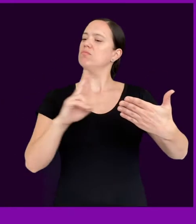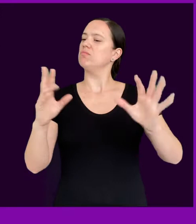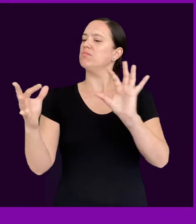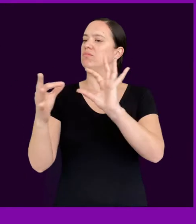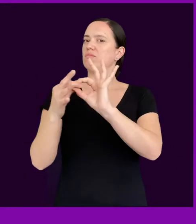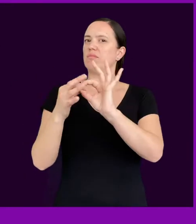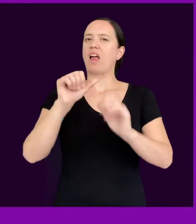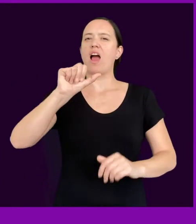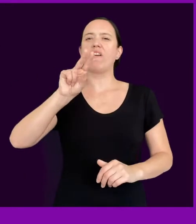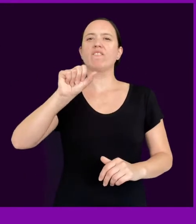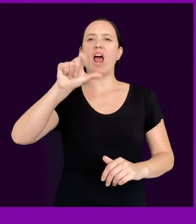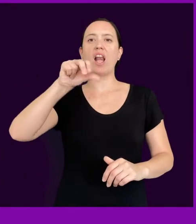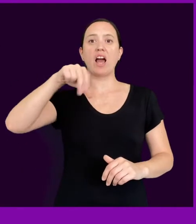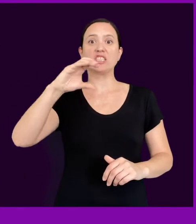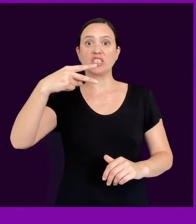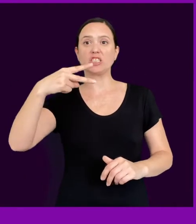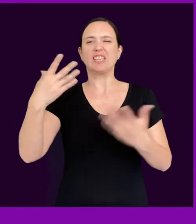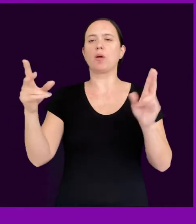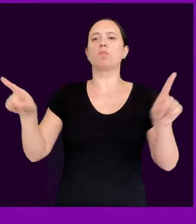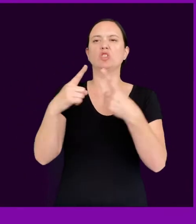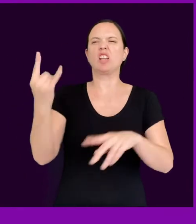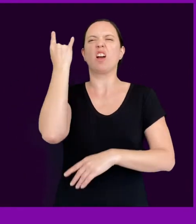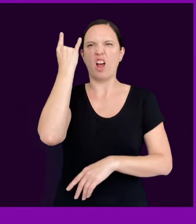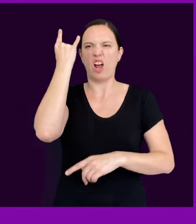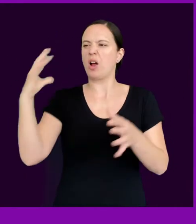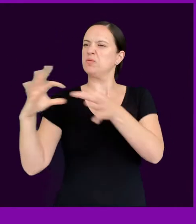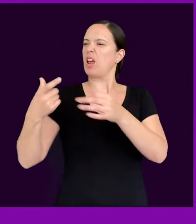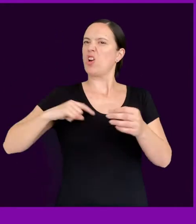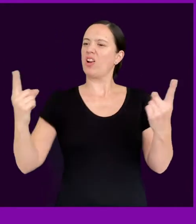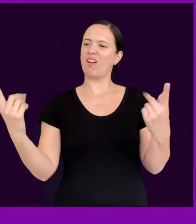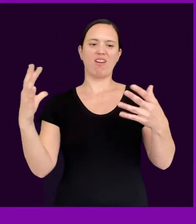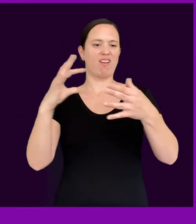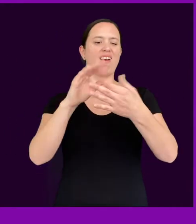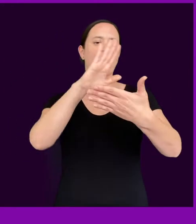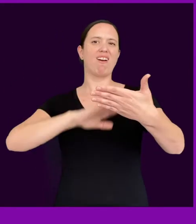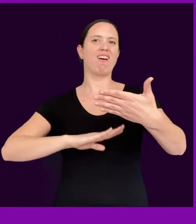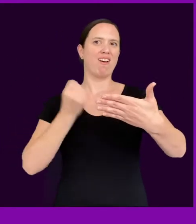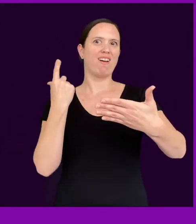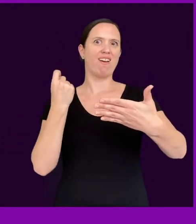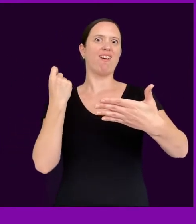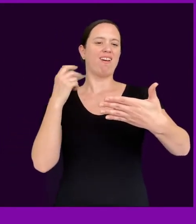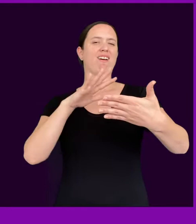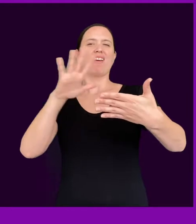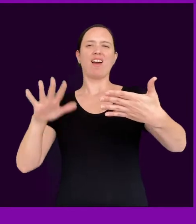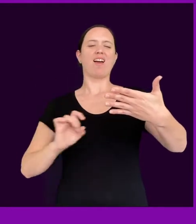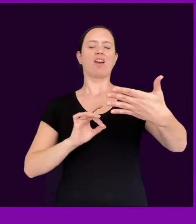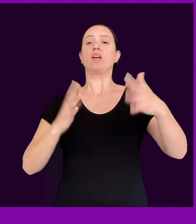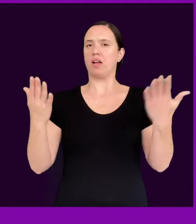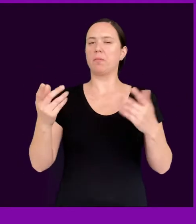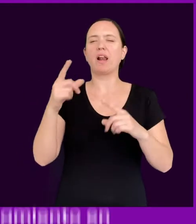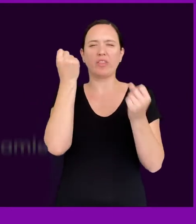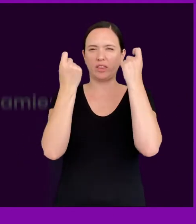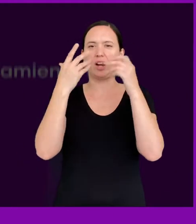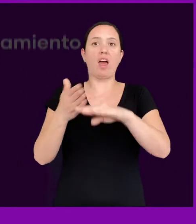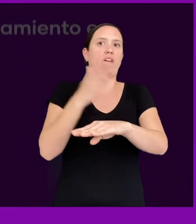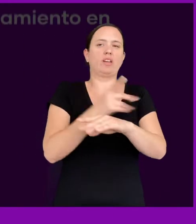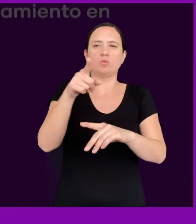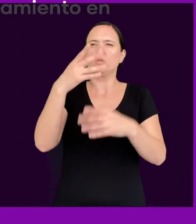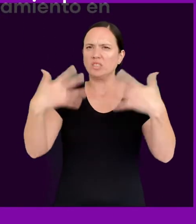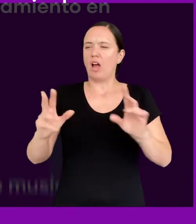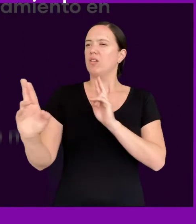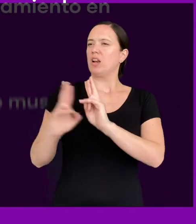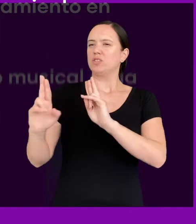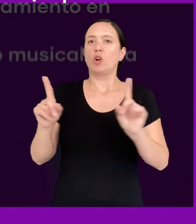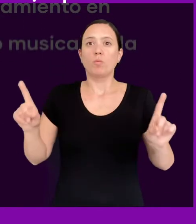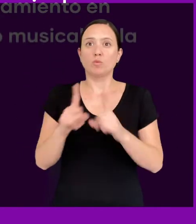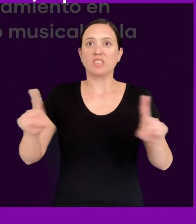artista Avalanch, cuya música es reconocida dentro del heavy metal español. Antes de que te lo mencionáramos, ¿tuviste algún acercamiento